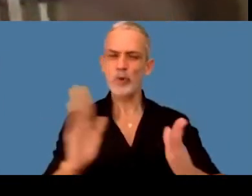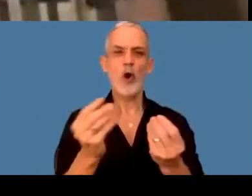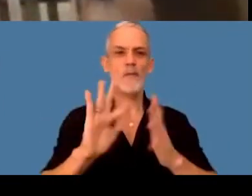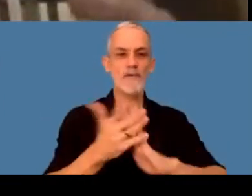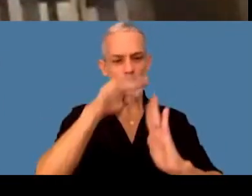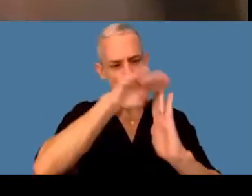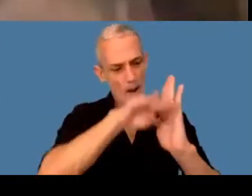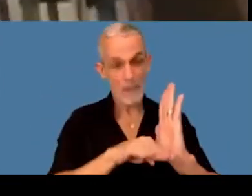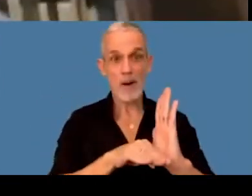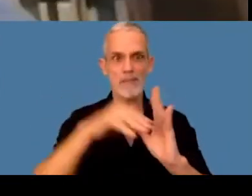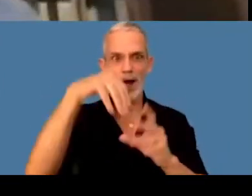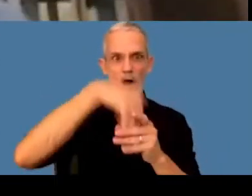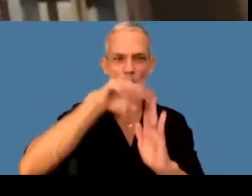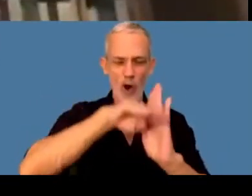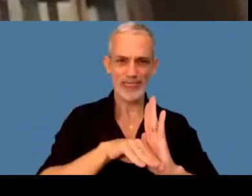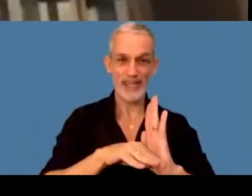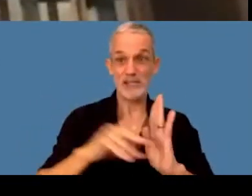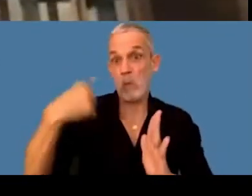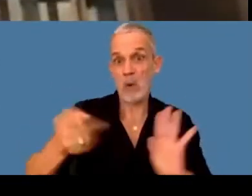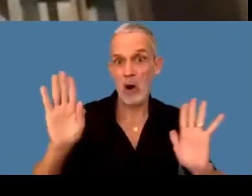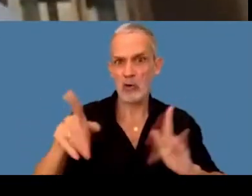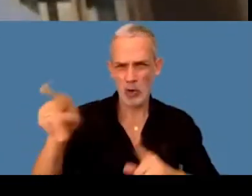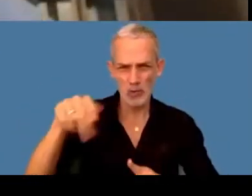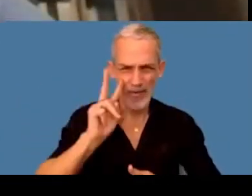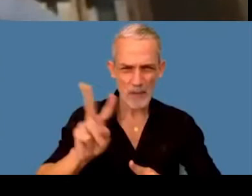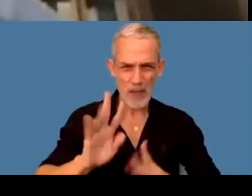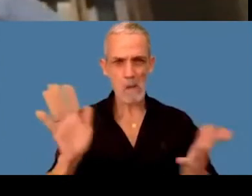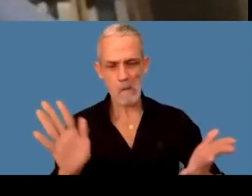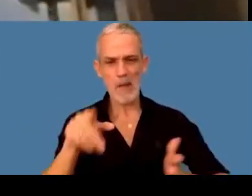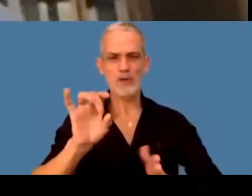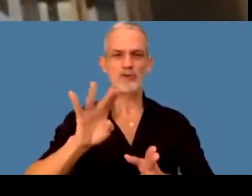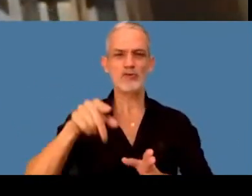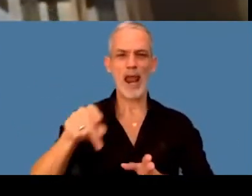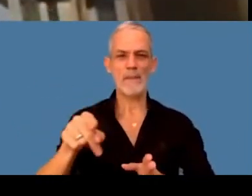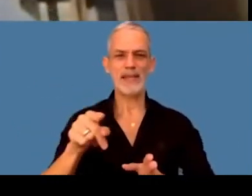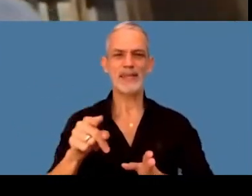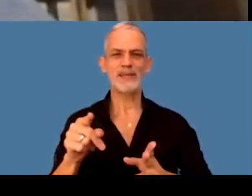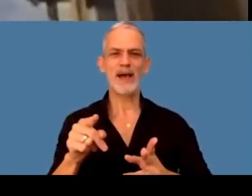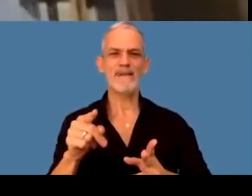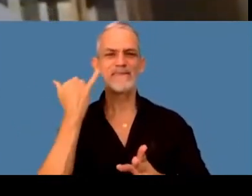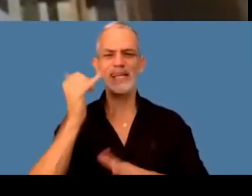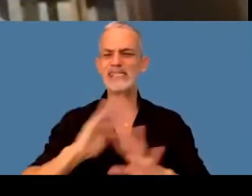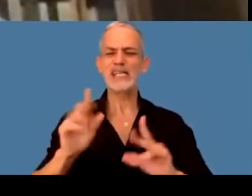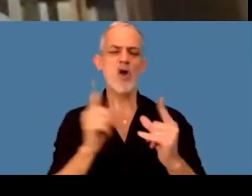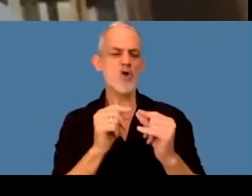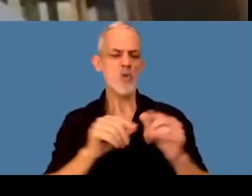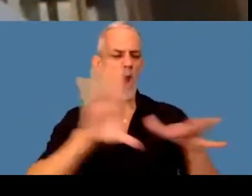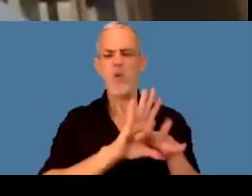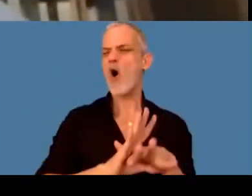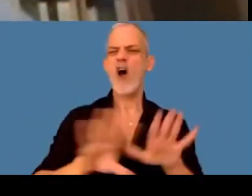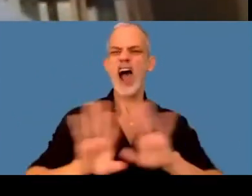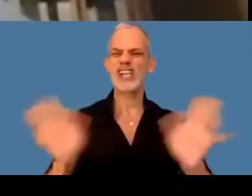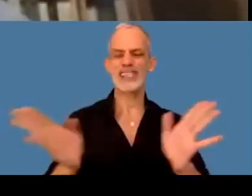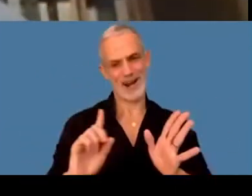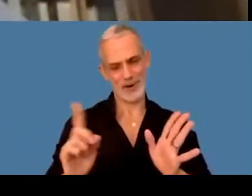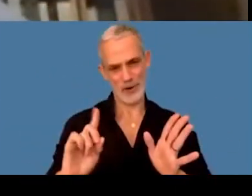estos contenidos y cualquier otro, como vieron ahí, porque esto no es un número clausus ni es taxativo.